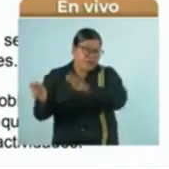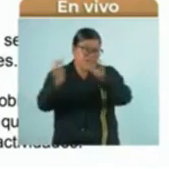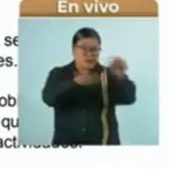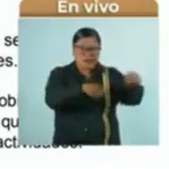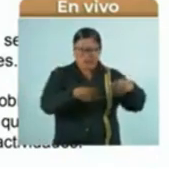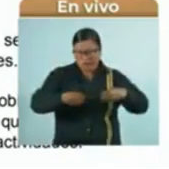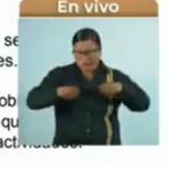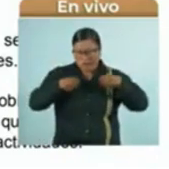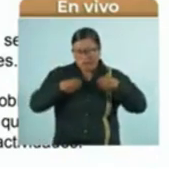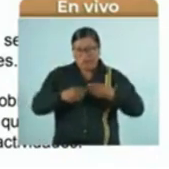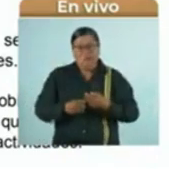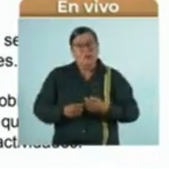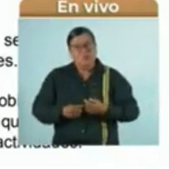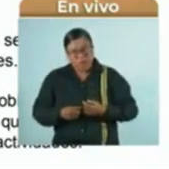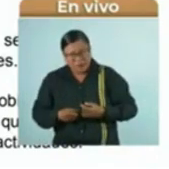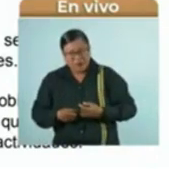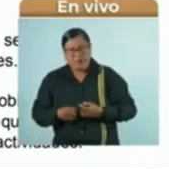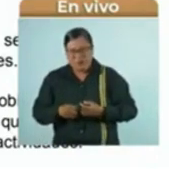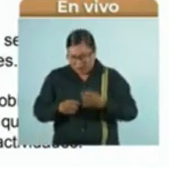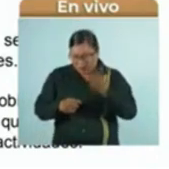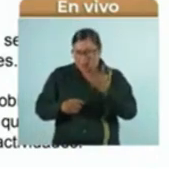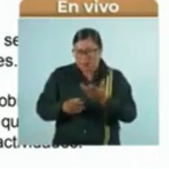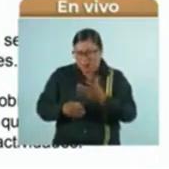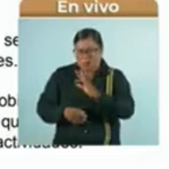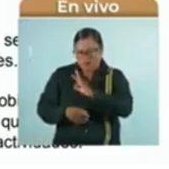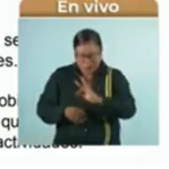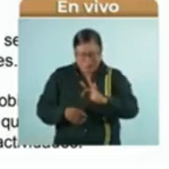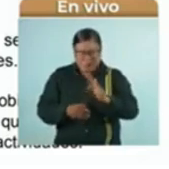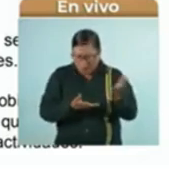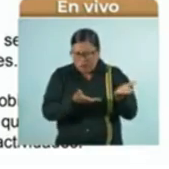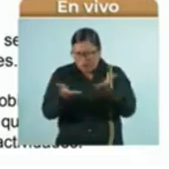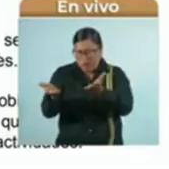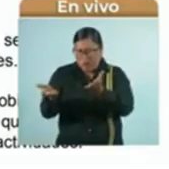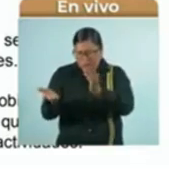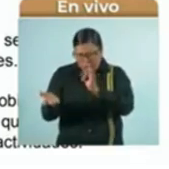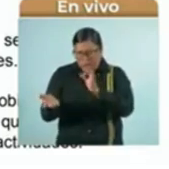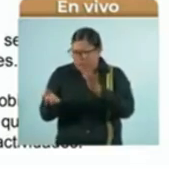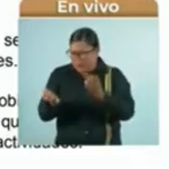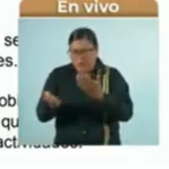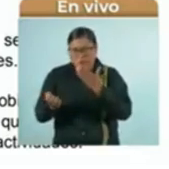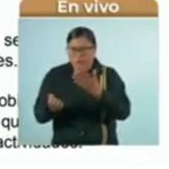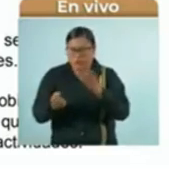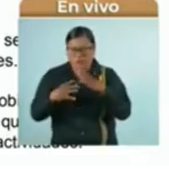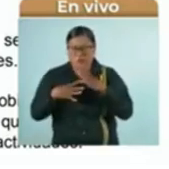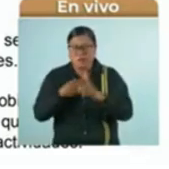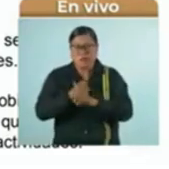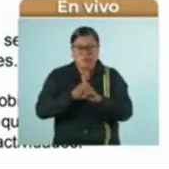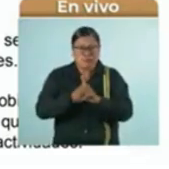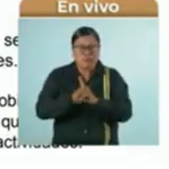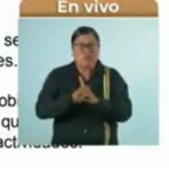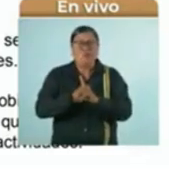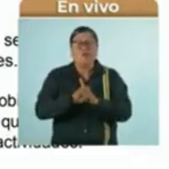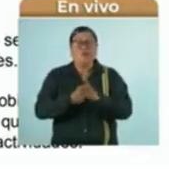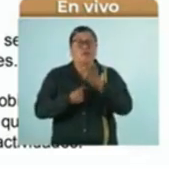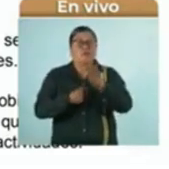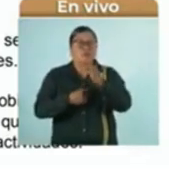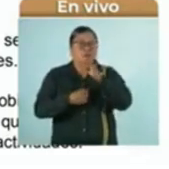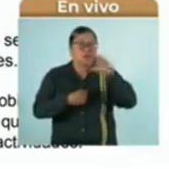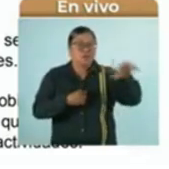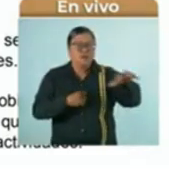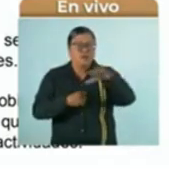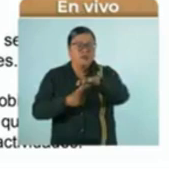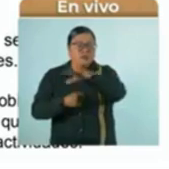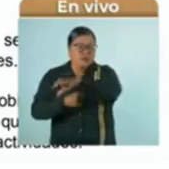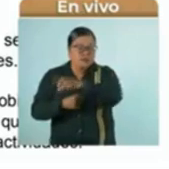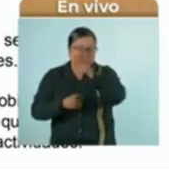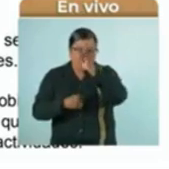dar. Bueno, vamos a revisarlo, se puede dar, no tiene problema. Y además, las áreas de crecimiento